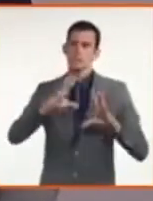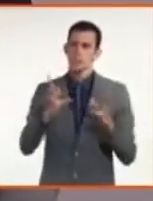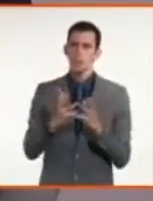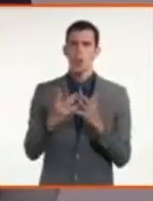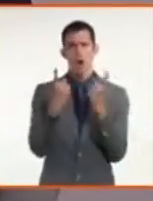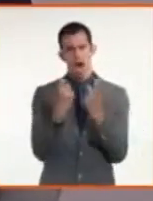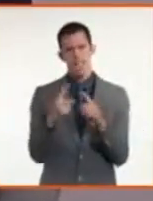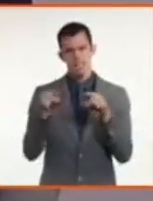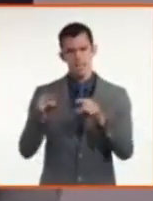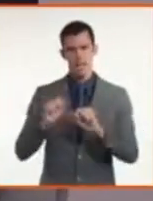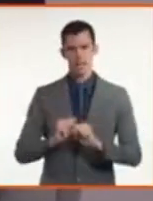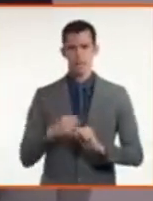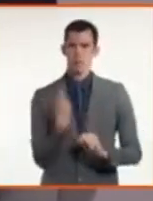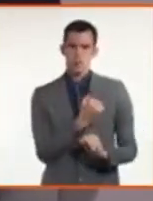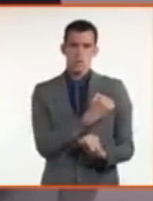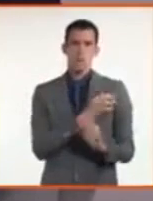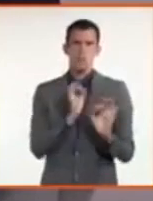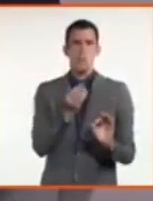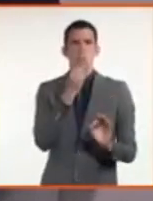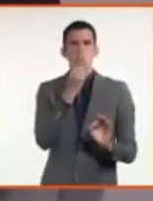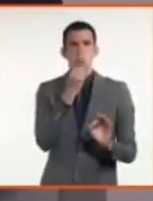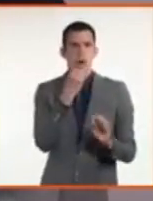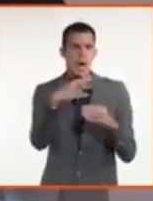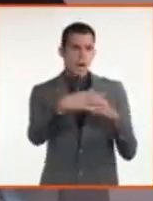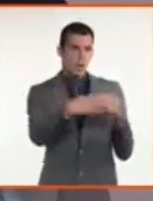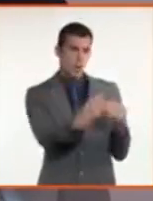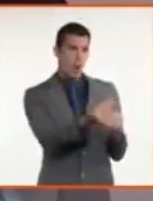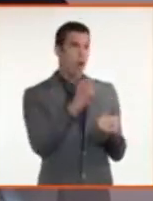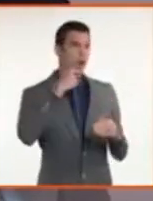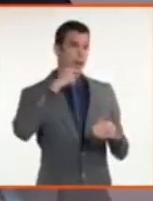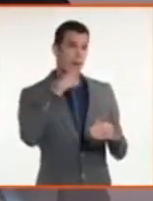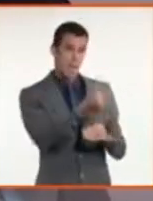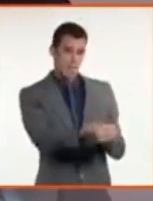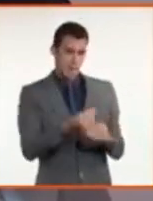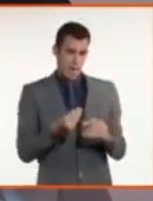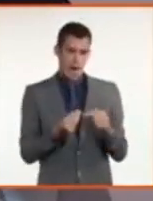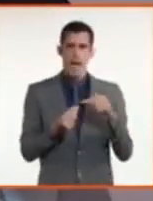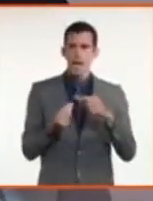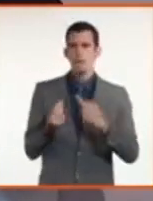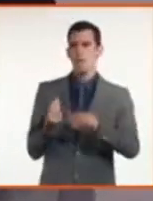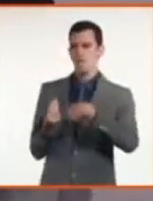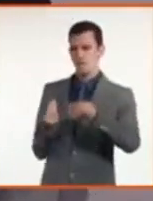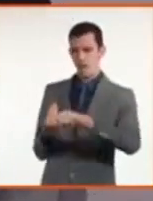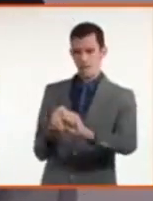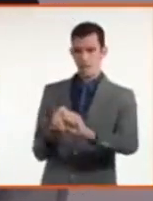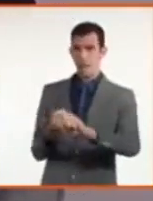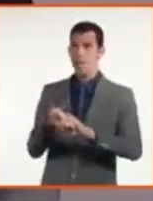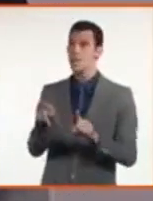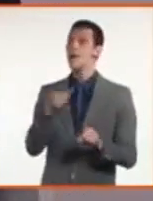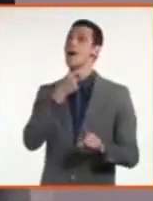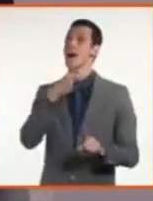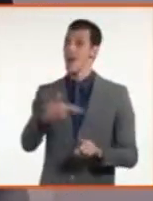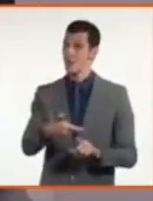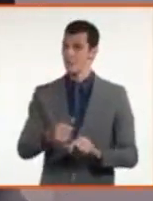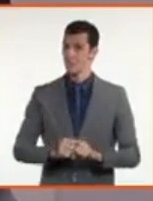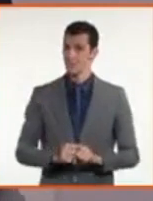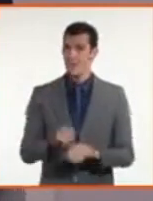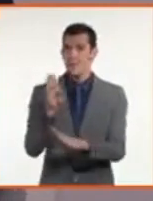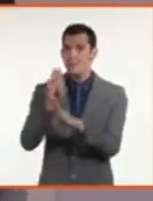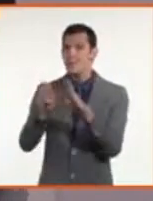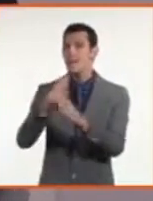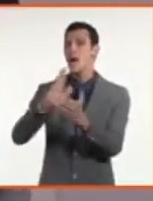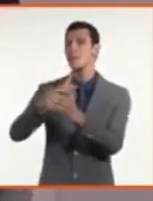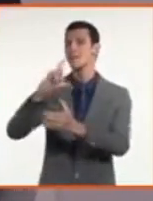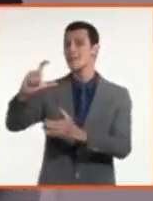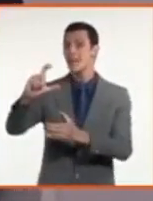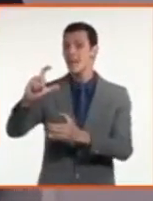diferente al dólar que se pone en una tarjeta para ir a una tienda se merece es el dólar nuez de mercados cambiarios recordar que el mercado cambiar como abres